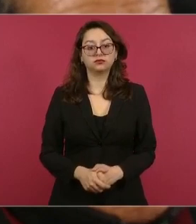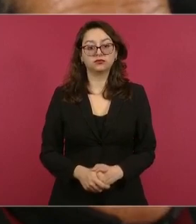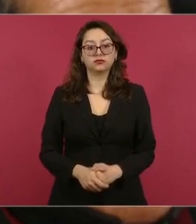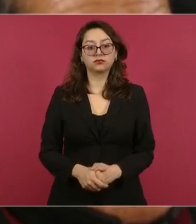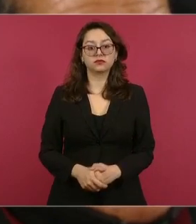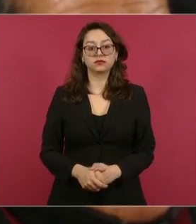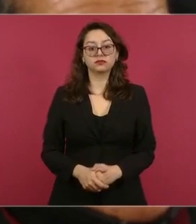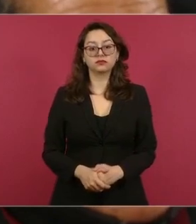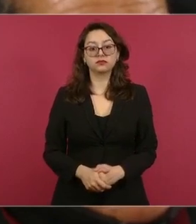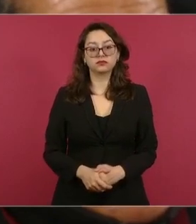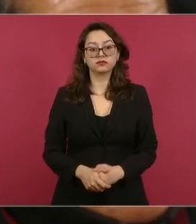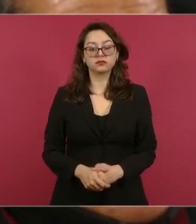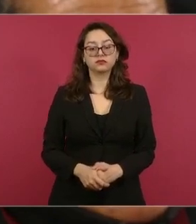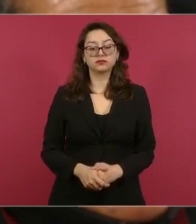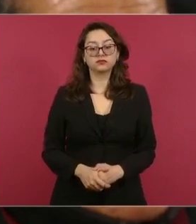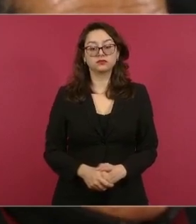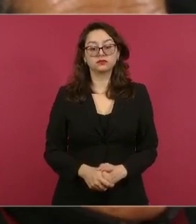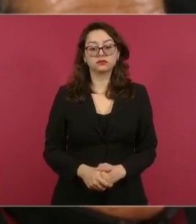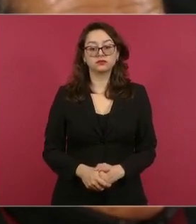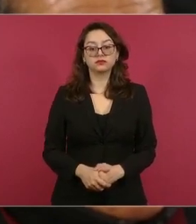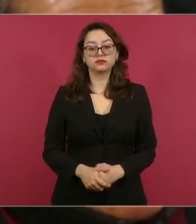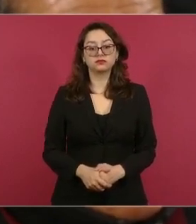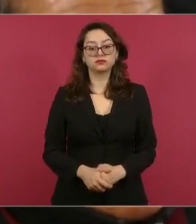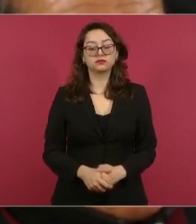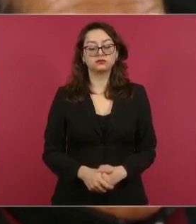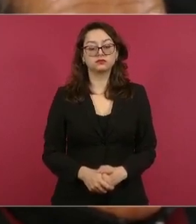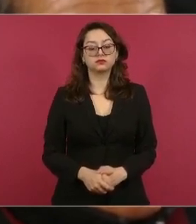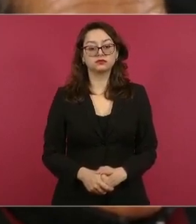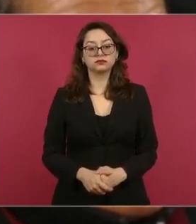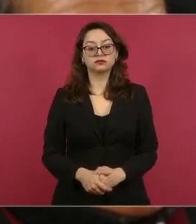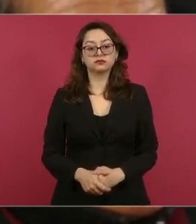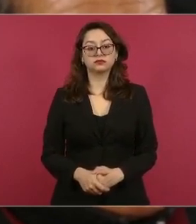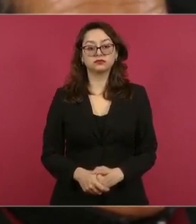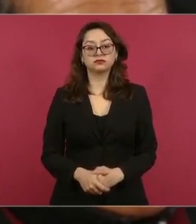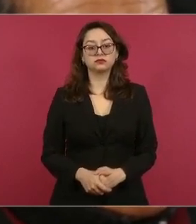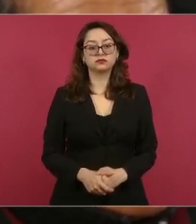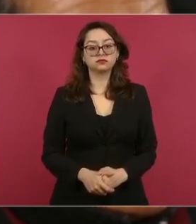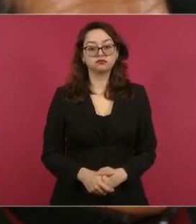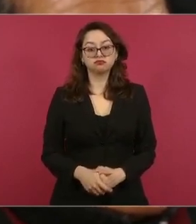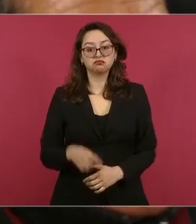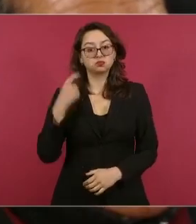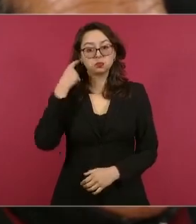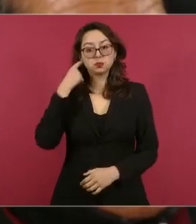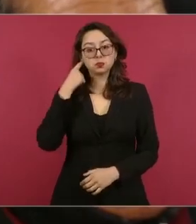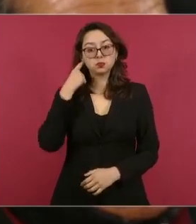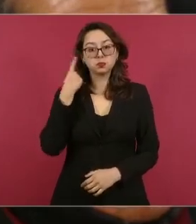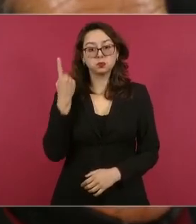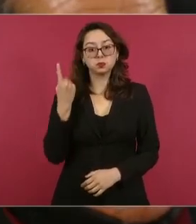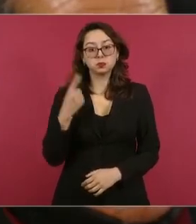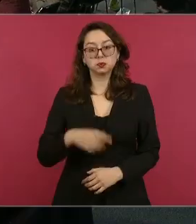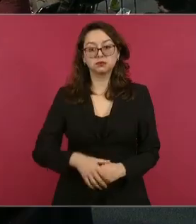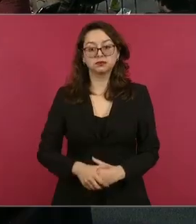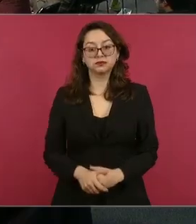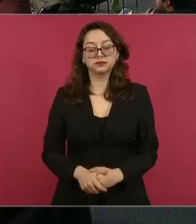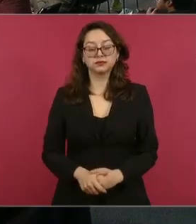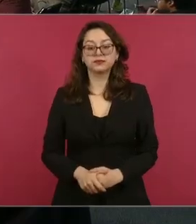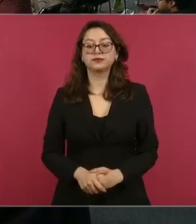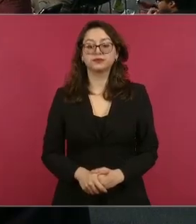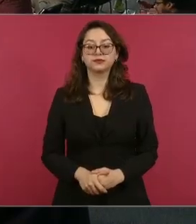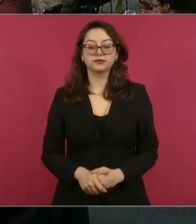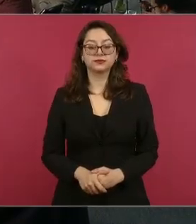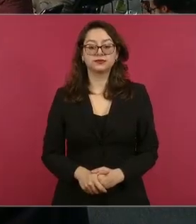el huracán, hay que tener precauciones. Eso no será lo que. No, al